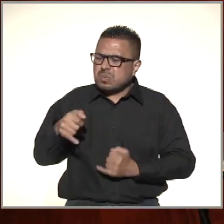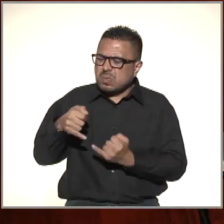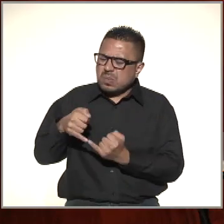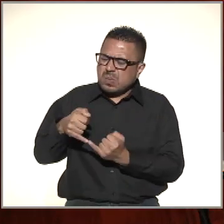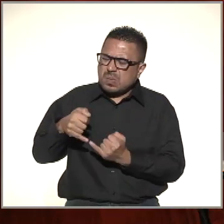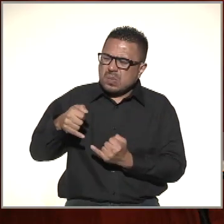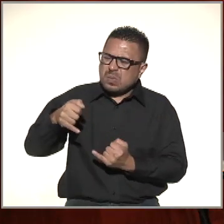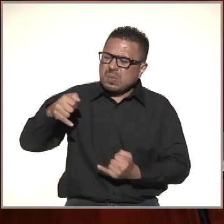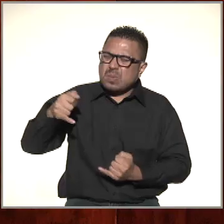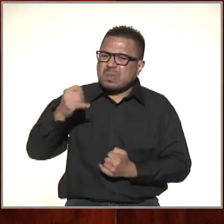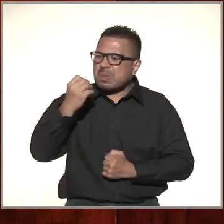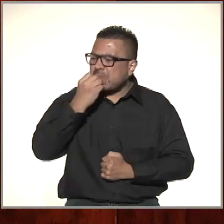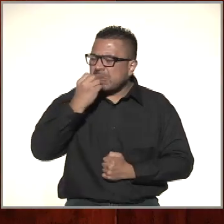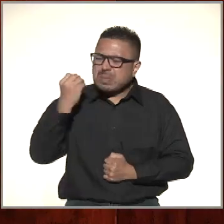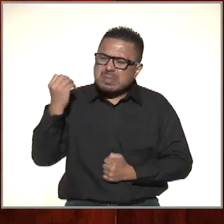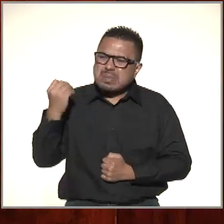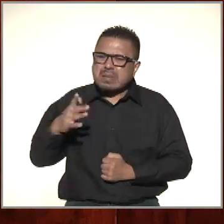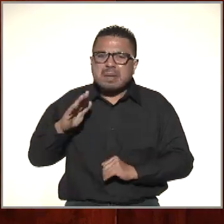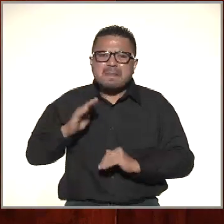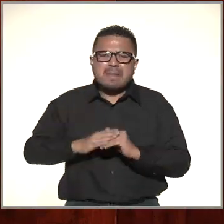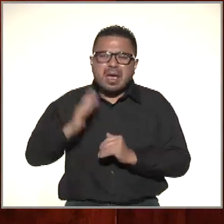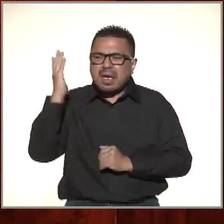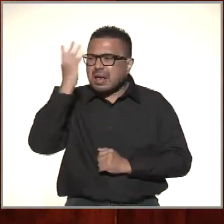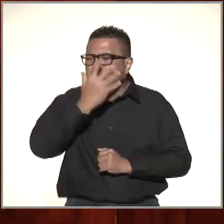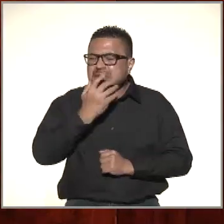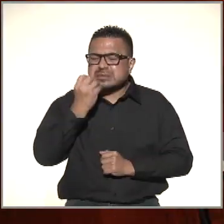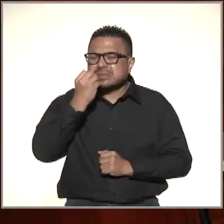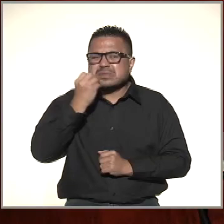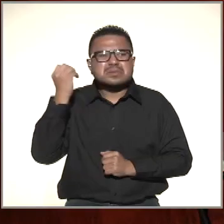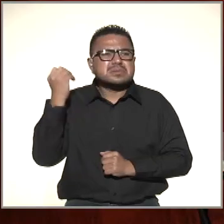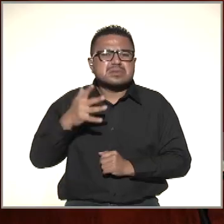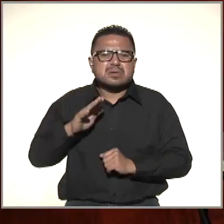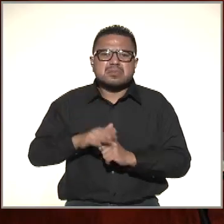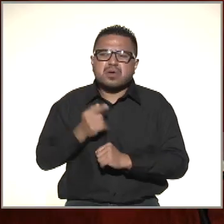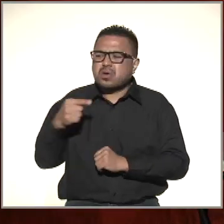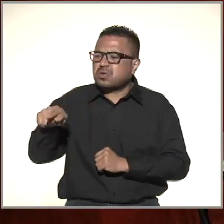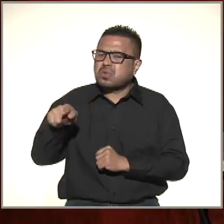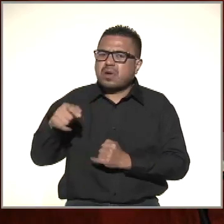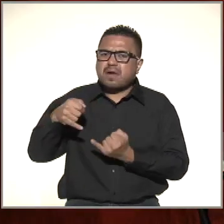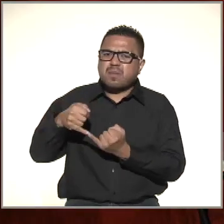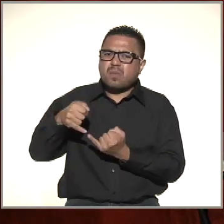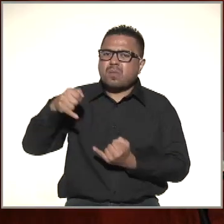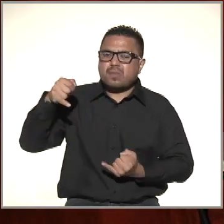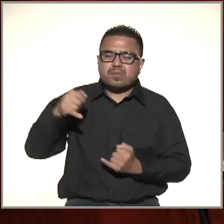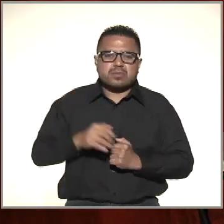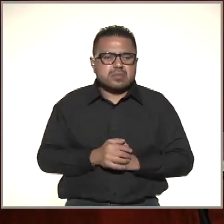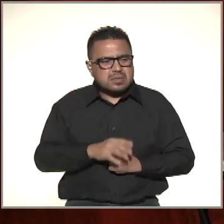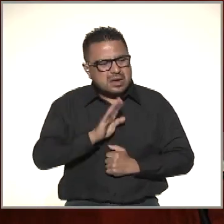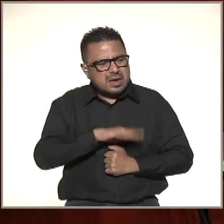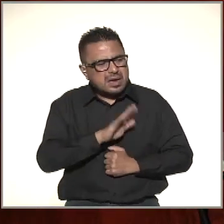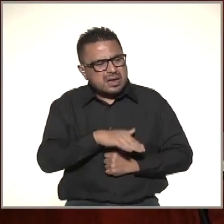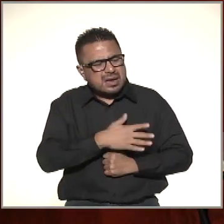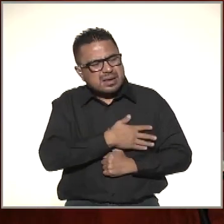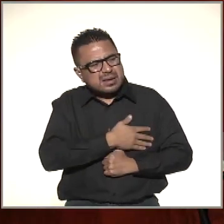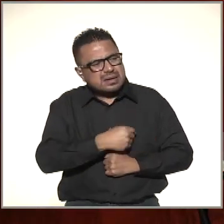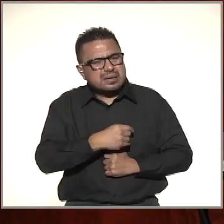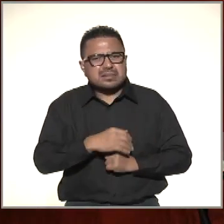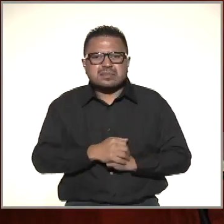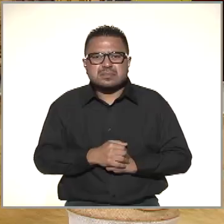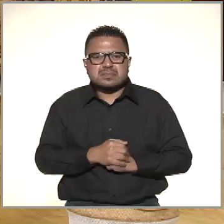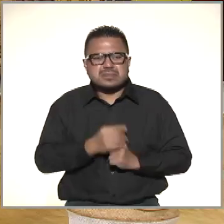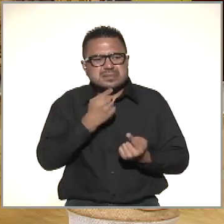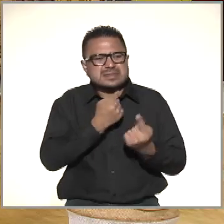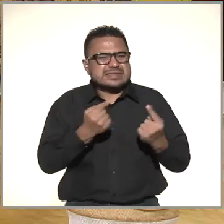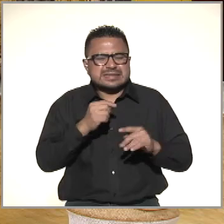flaca, flaca, preciosa. Estás más bonita que nunca porque estás flaca. Ay, mijita, la niña,